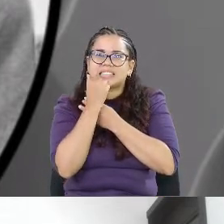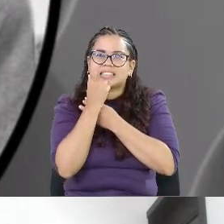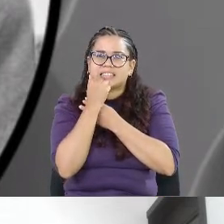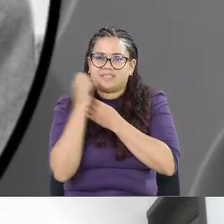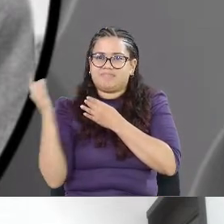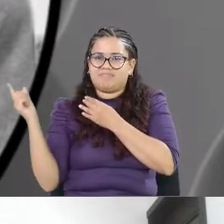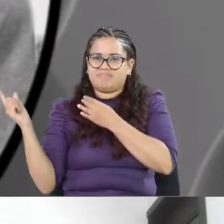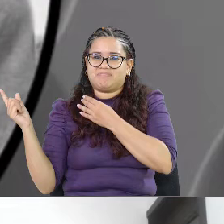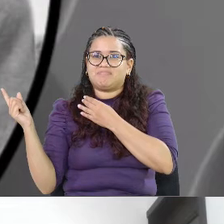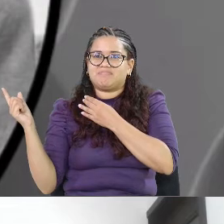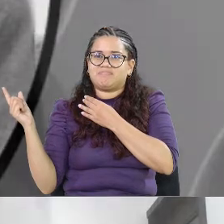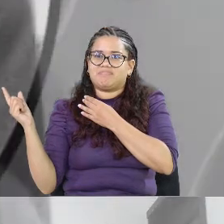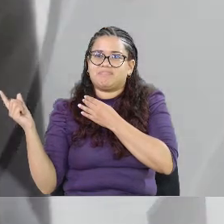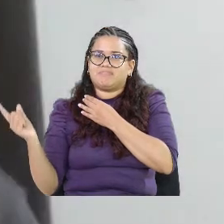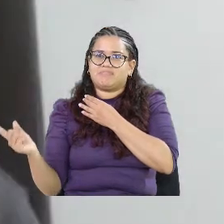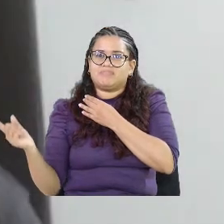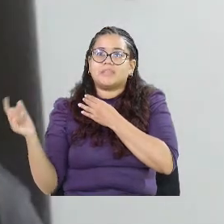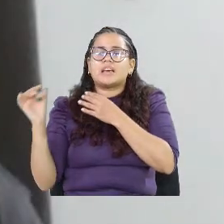es pesado,